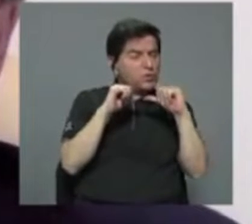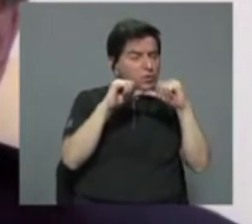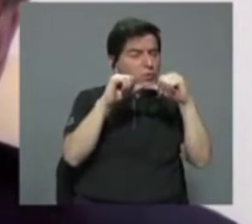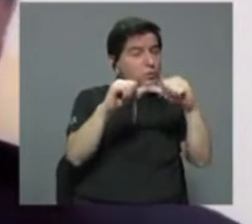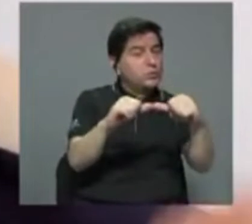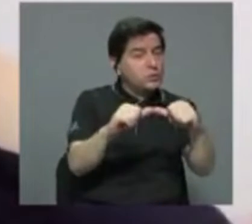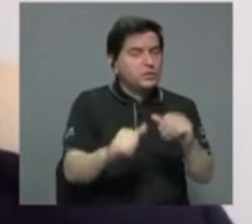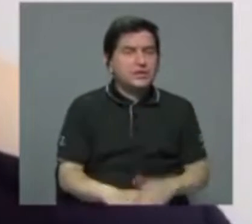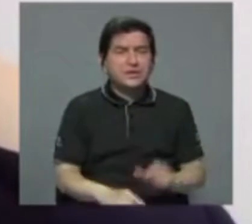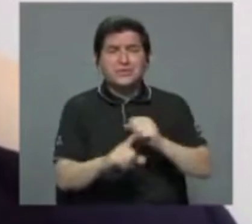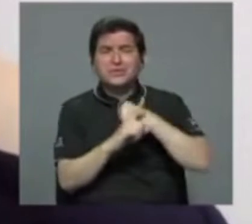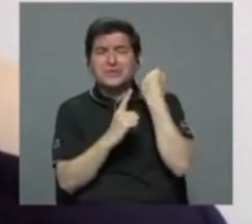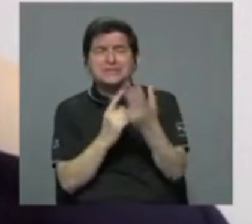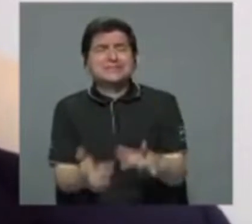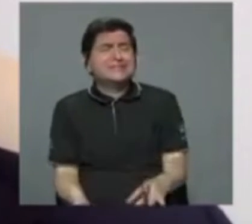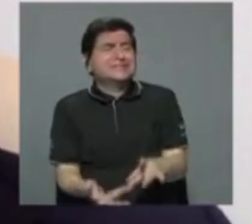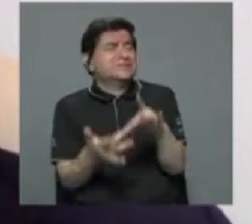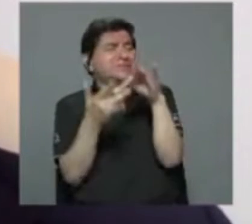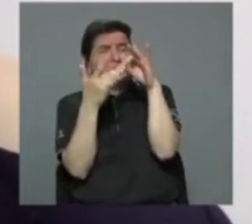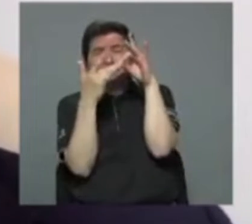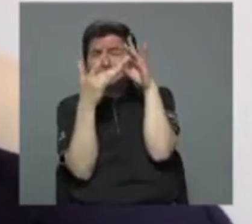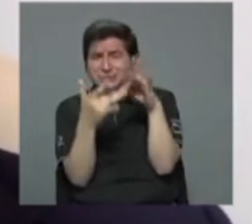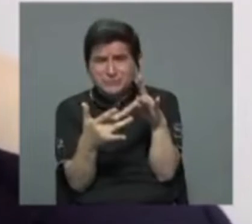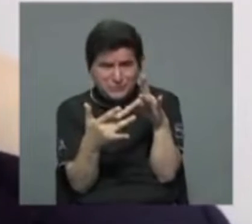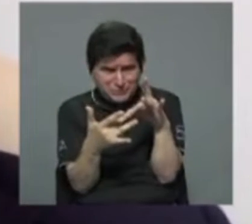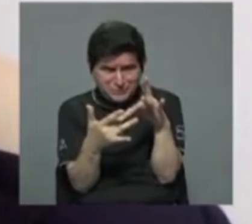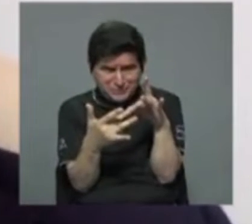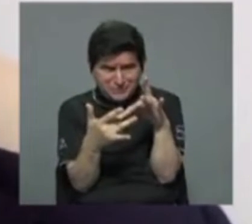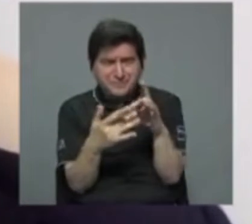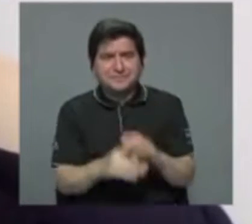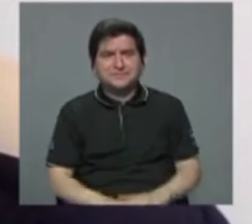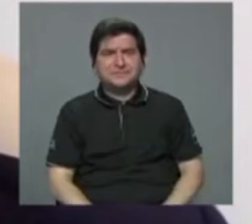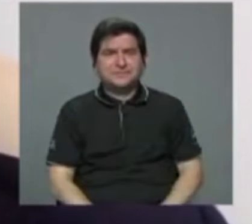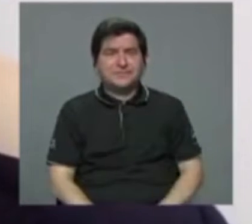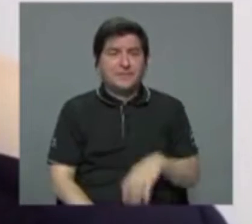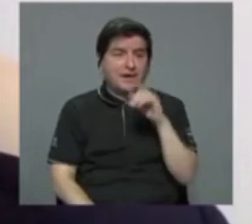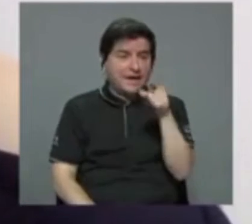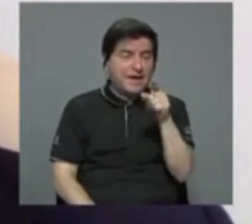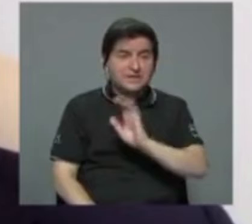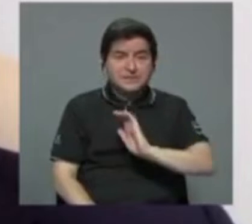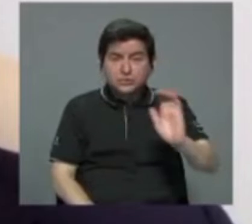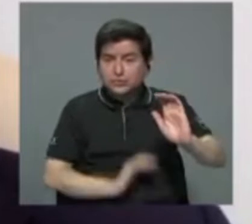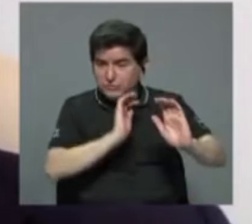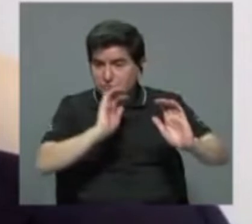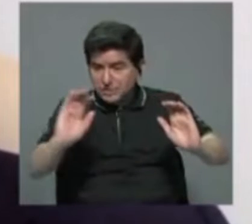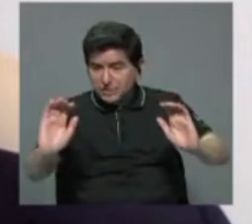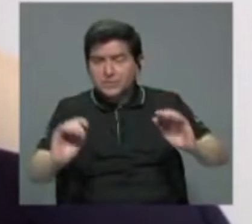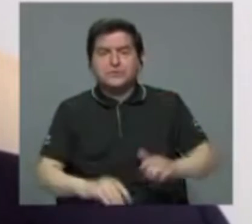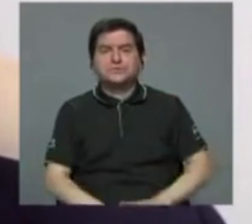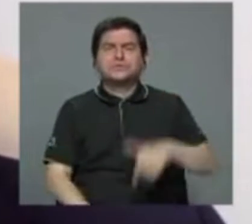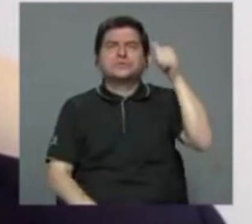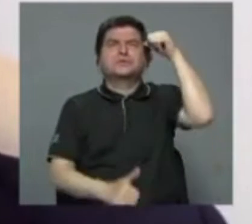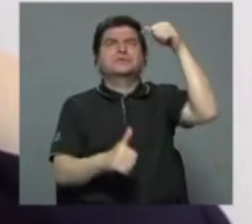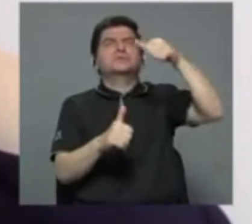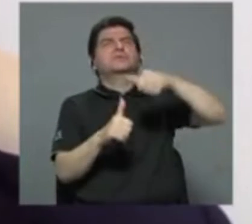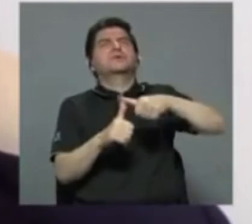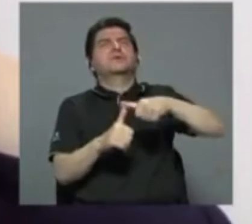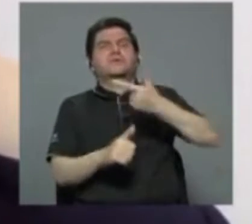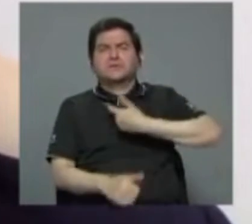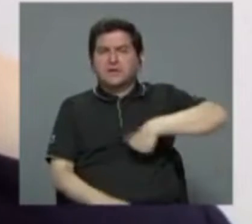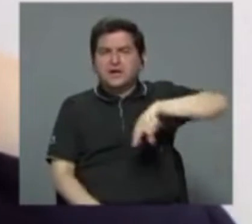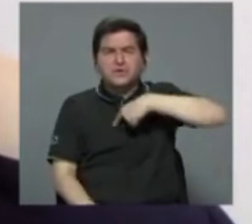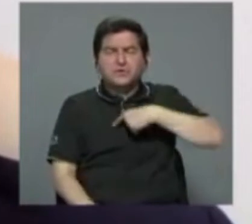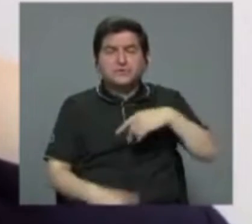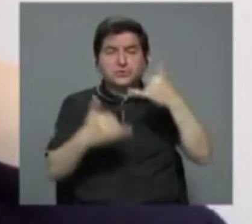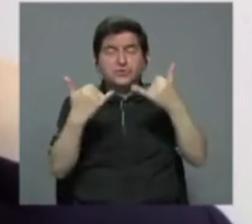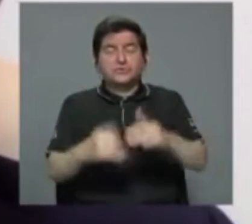permanentemente por condiciones especiales para esa niñez. Recordaba ya nosotros que